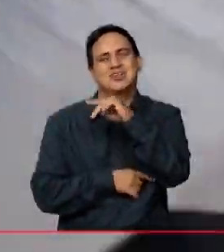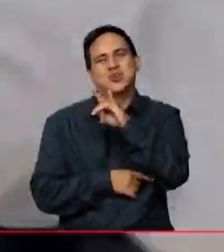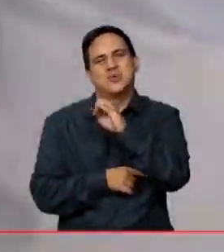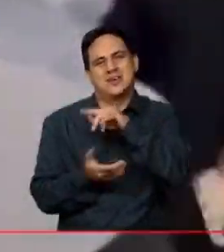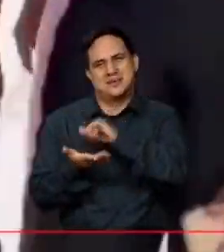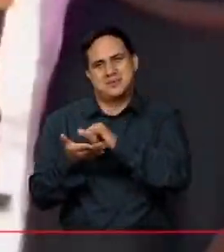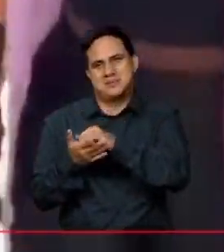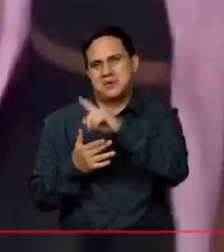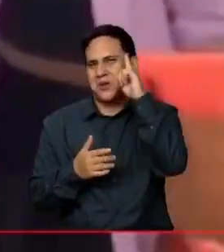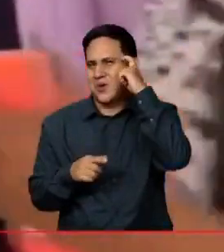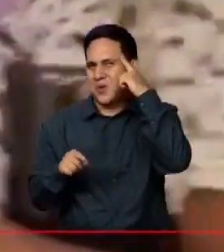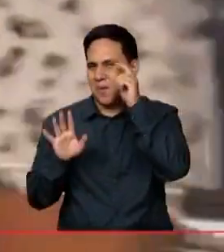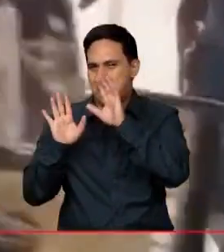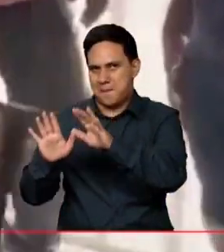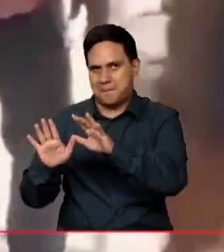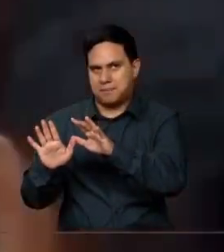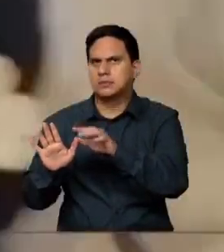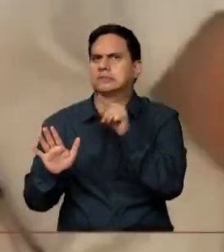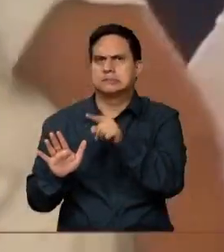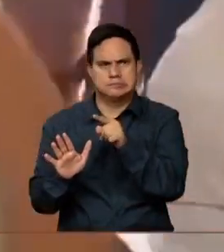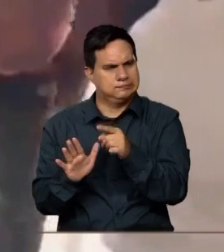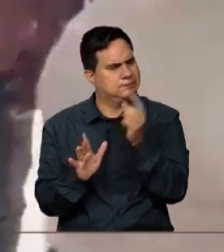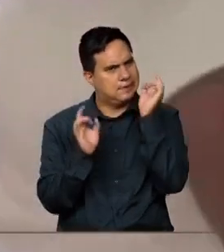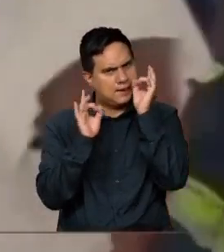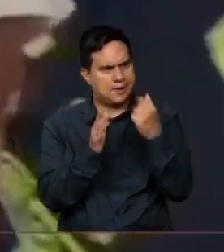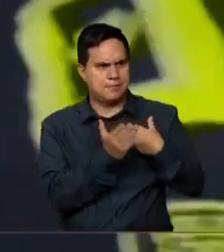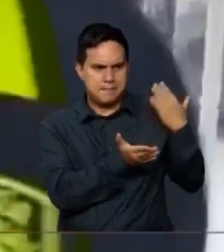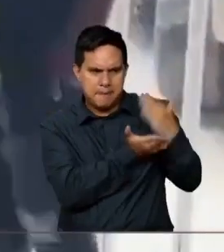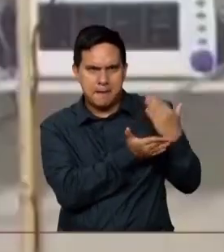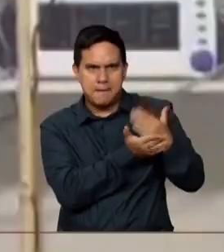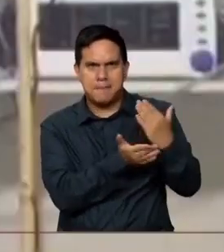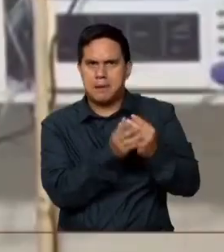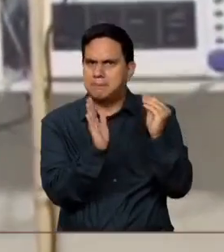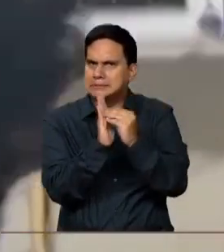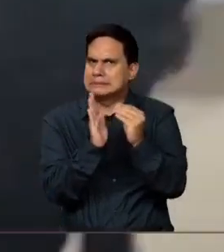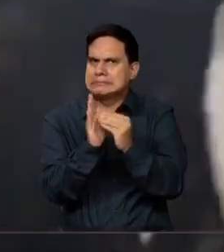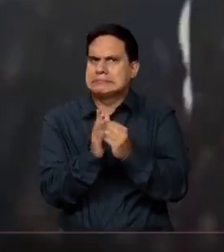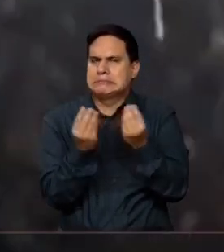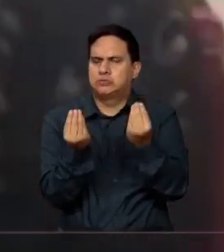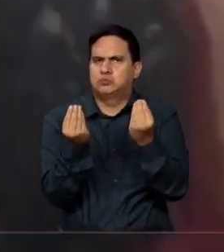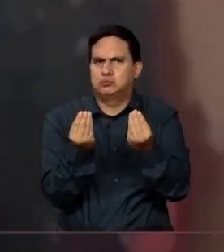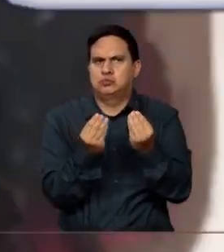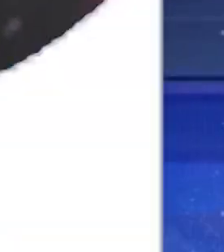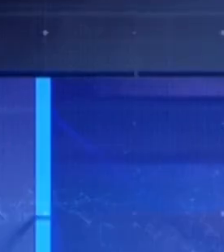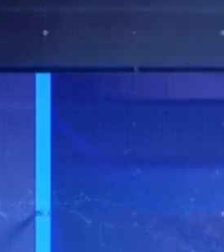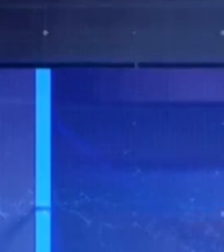se mostró preocupada por la racha de secuestros registrados este mes.